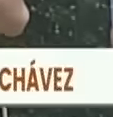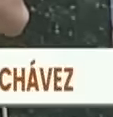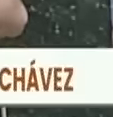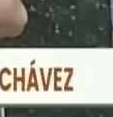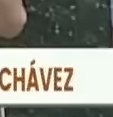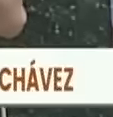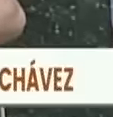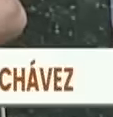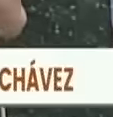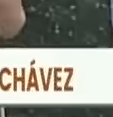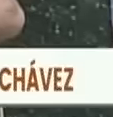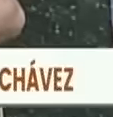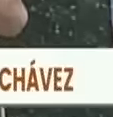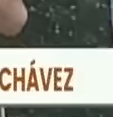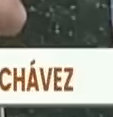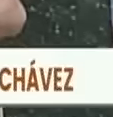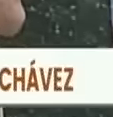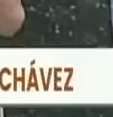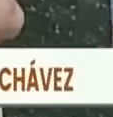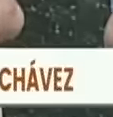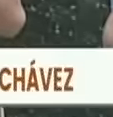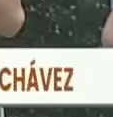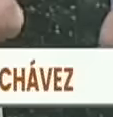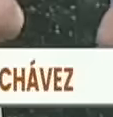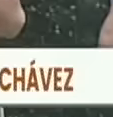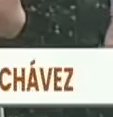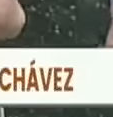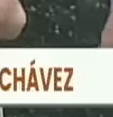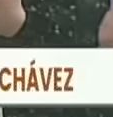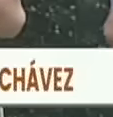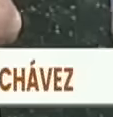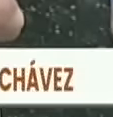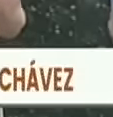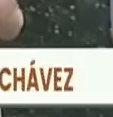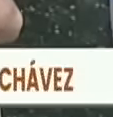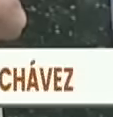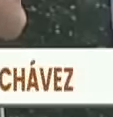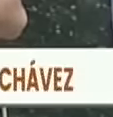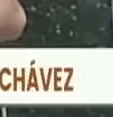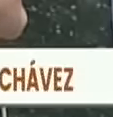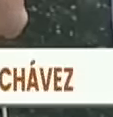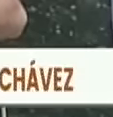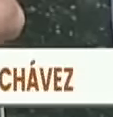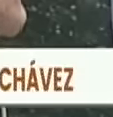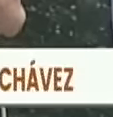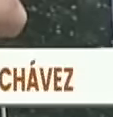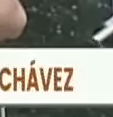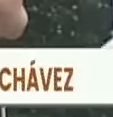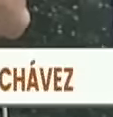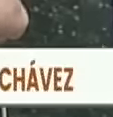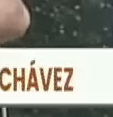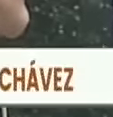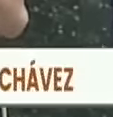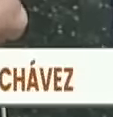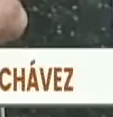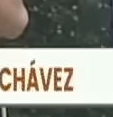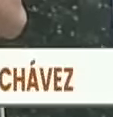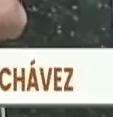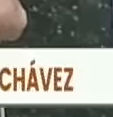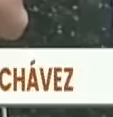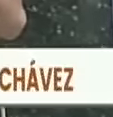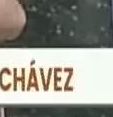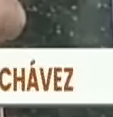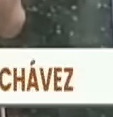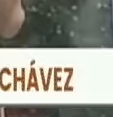tan temprano los campesinos de mi país. Porque mueren tan temprano